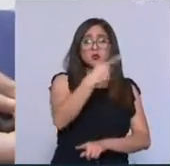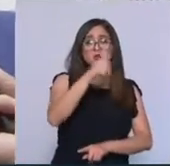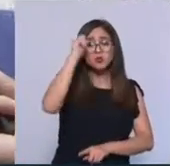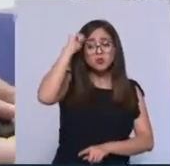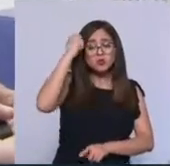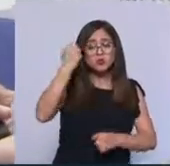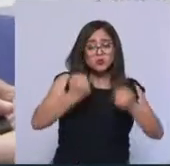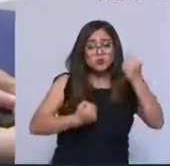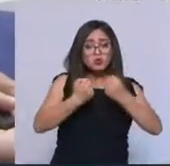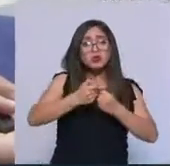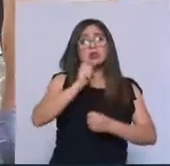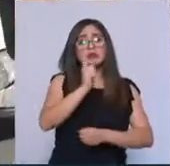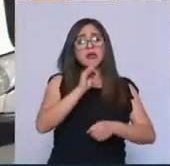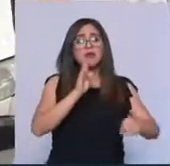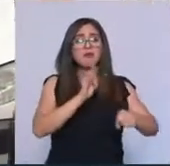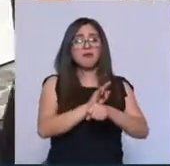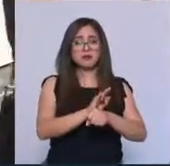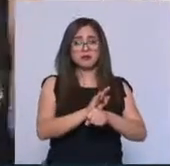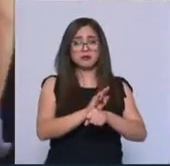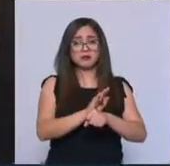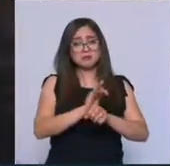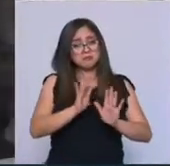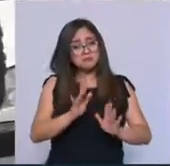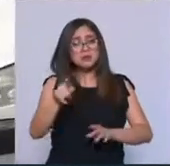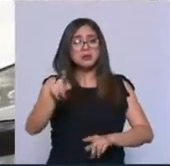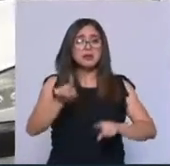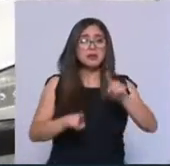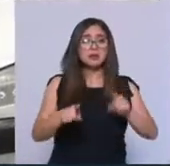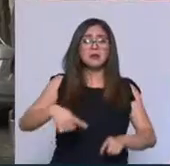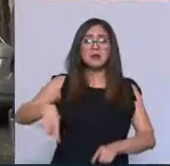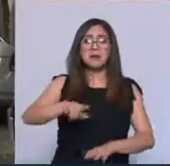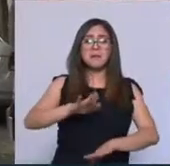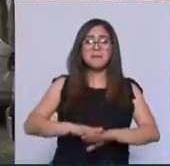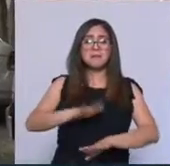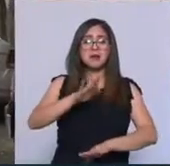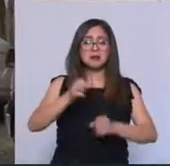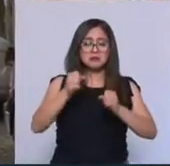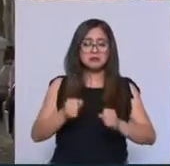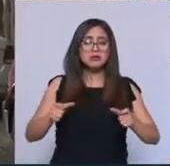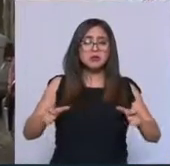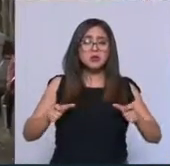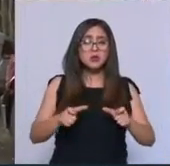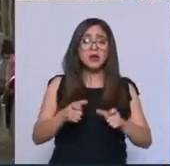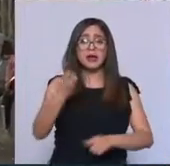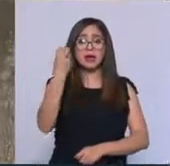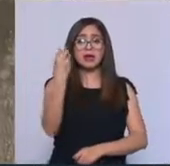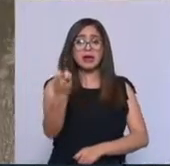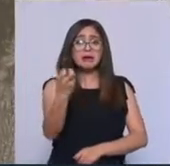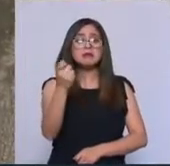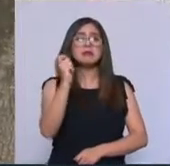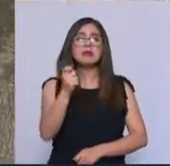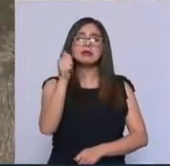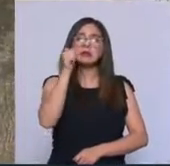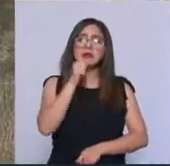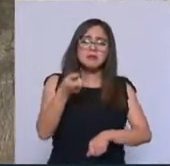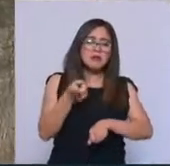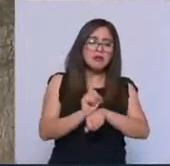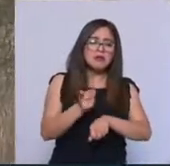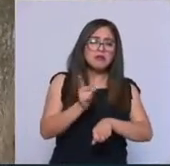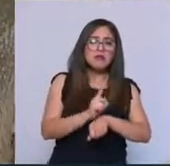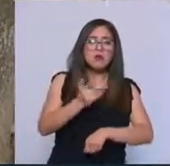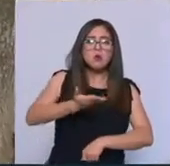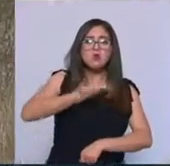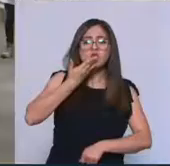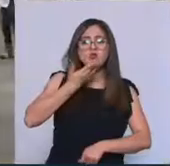con legítima defensa. Por lo pronto descartó reforzar su seguridad y señaló que lo ocurrido es algo que a diario sucede